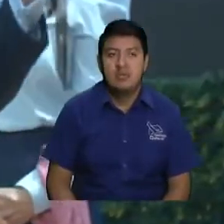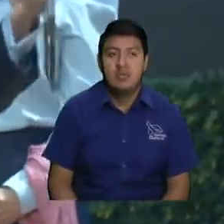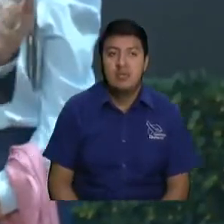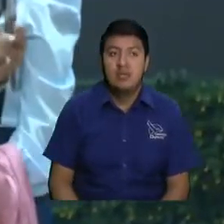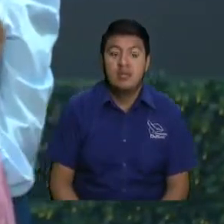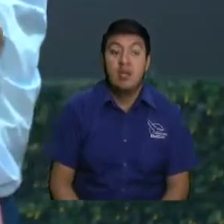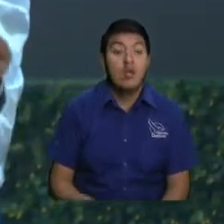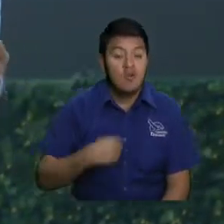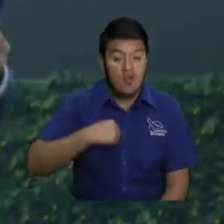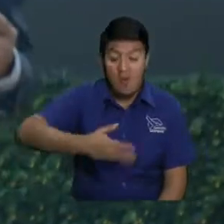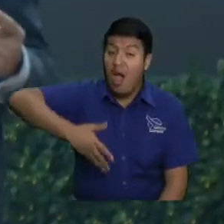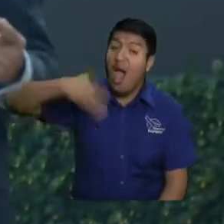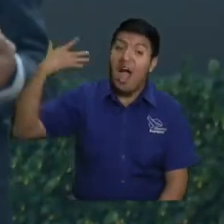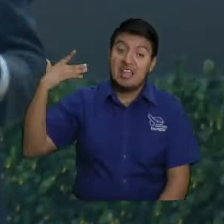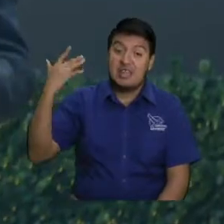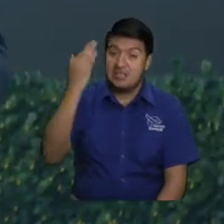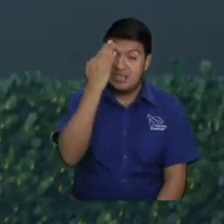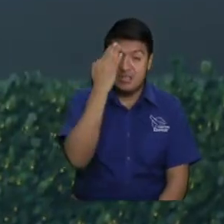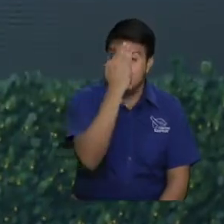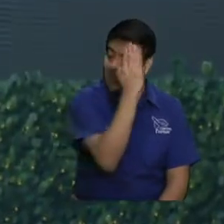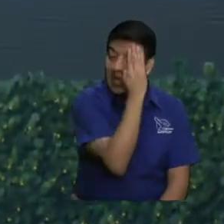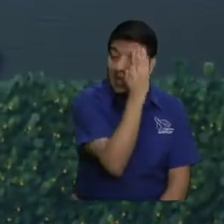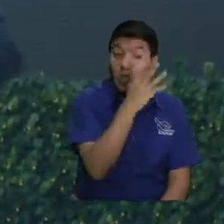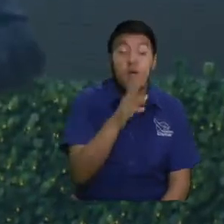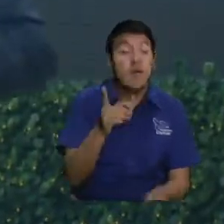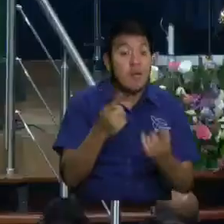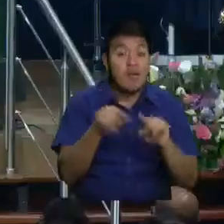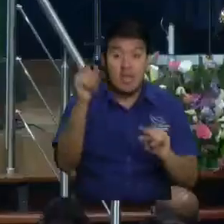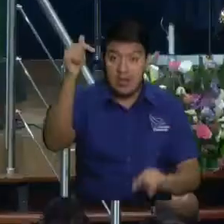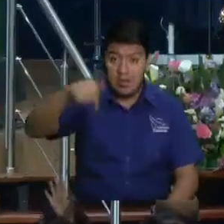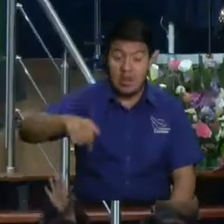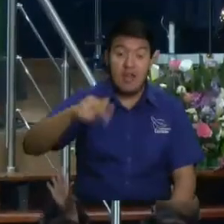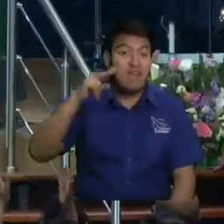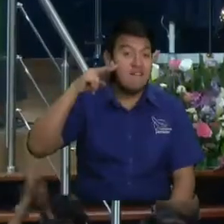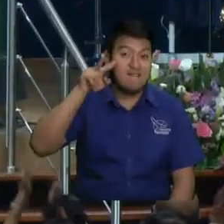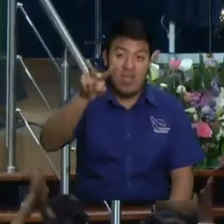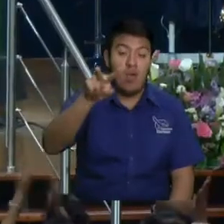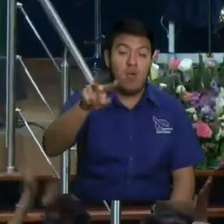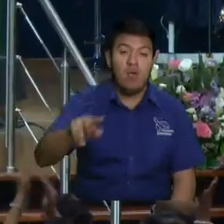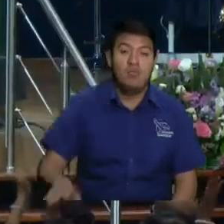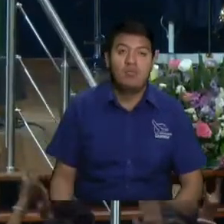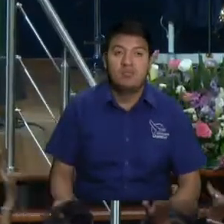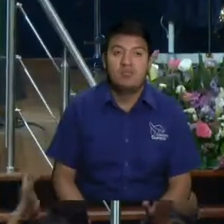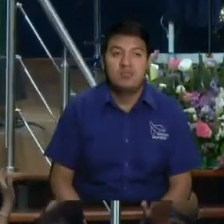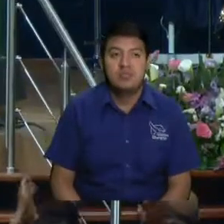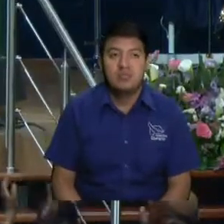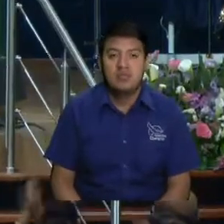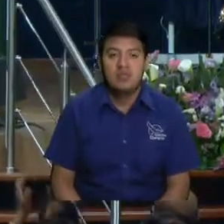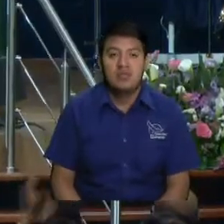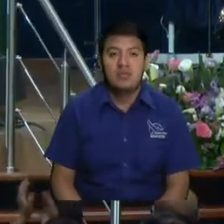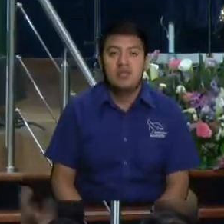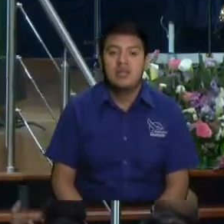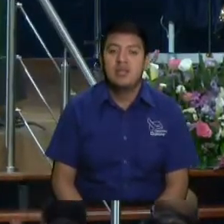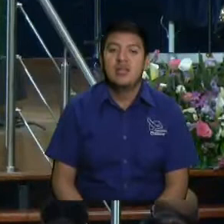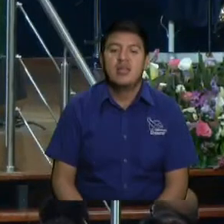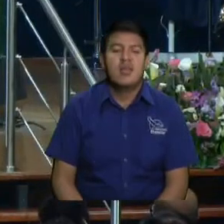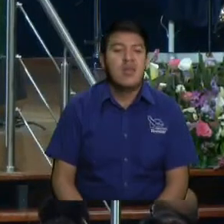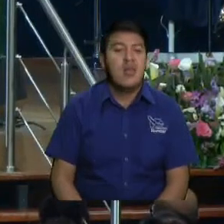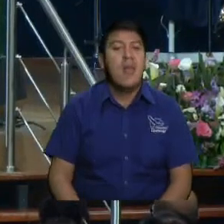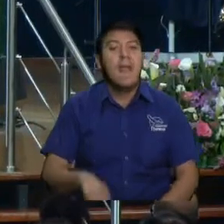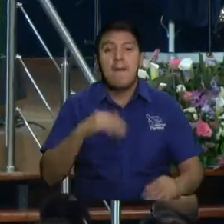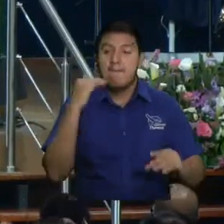que yo antes era ciego y ahora veo. ¡Qué mensaje